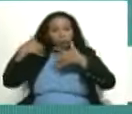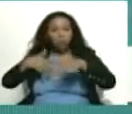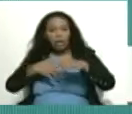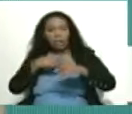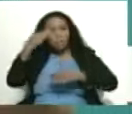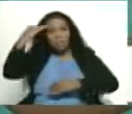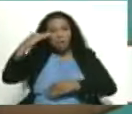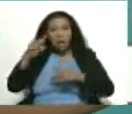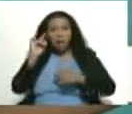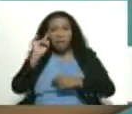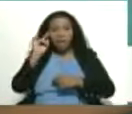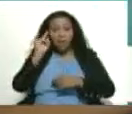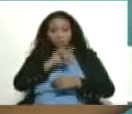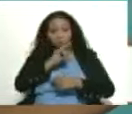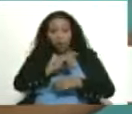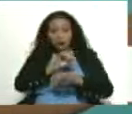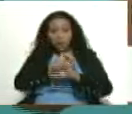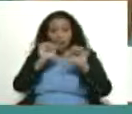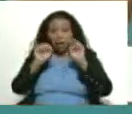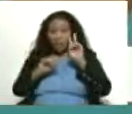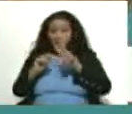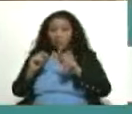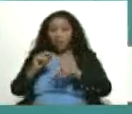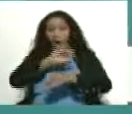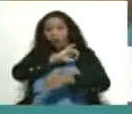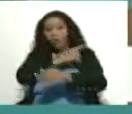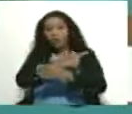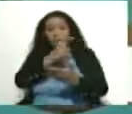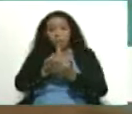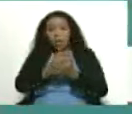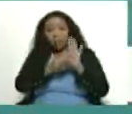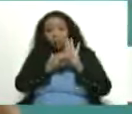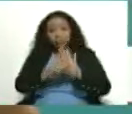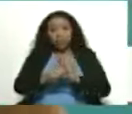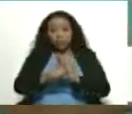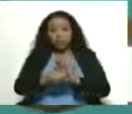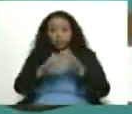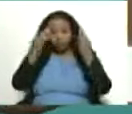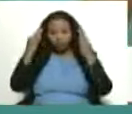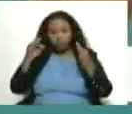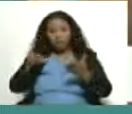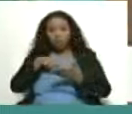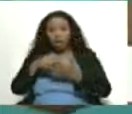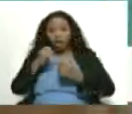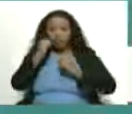en la mañana. Vimos a toda nuestra Fuerza Armada, símbolo de dignidad nacional,